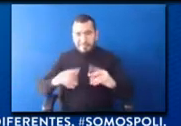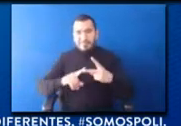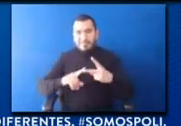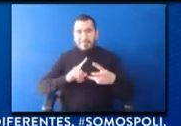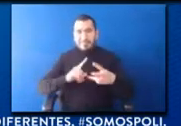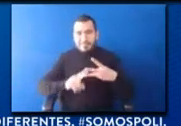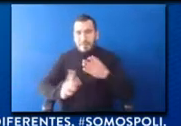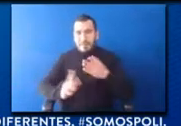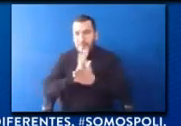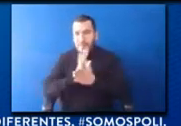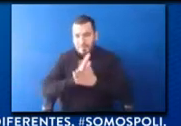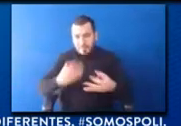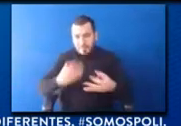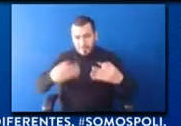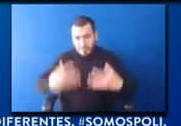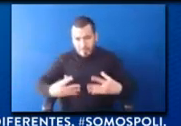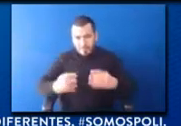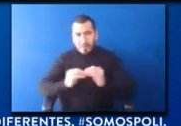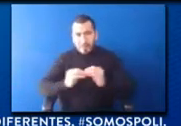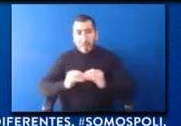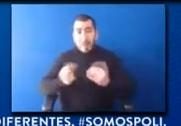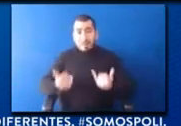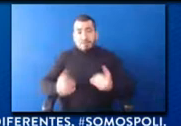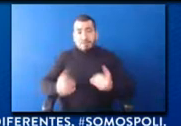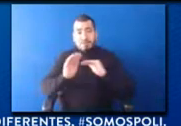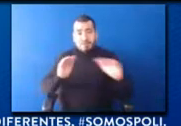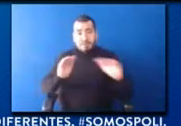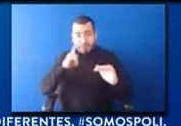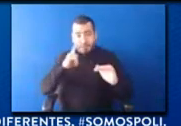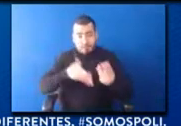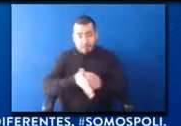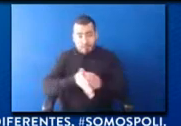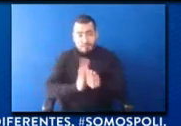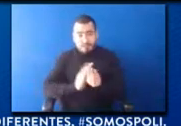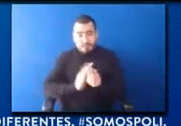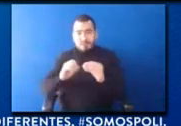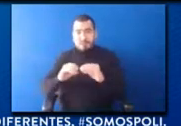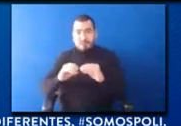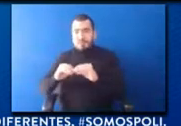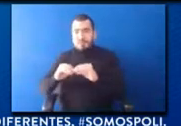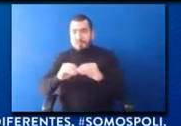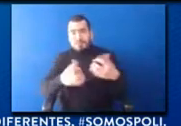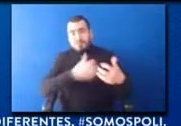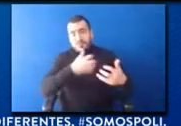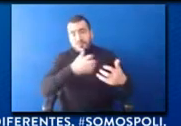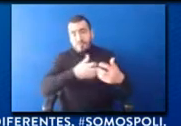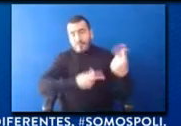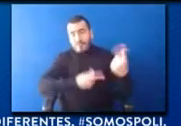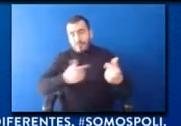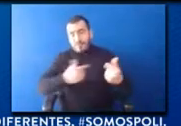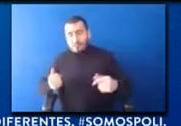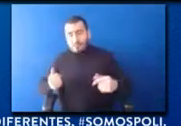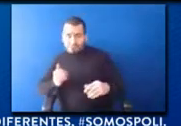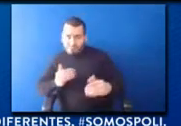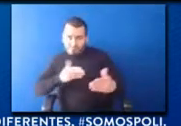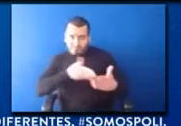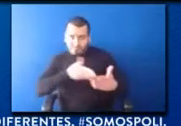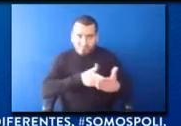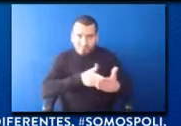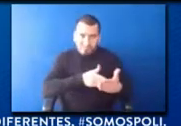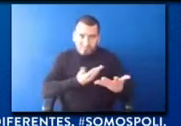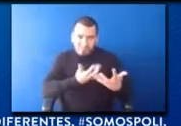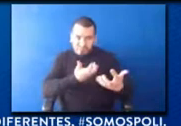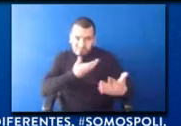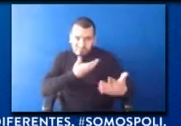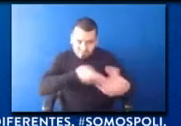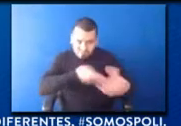simplemente hay unas cifras de lo que ha sido el último año en el comportamiento de los ataques al sistema financiero, como pasa en múltiples industrias. Cada vez